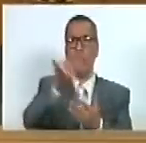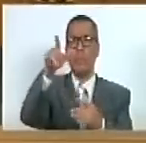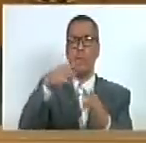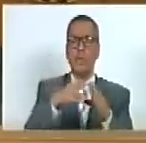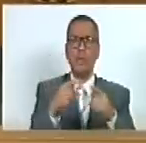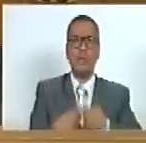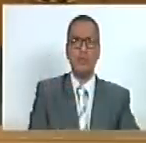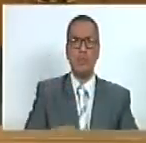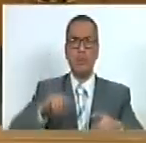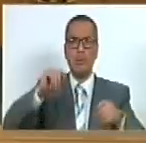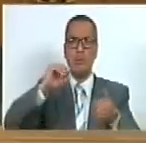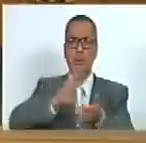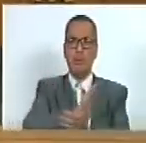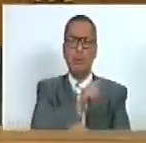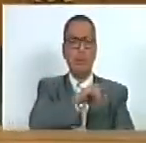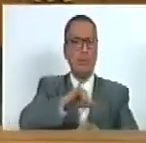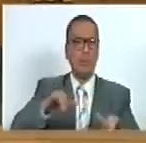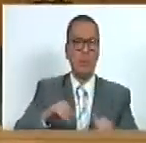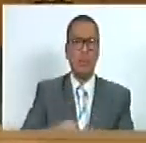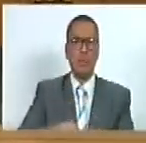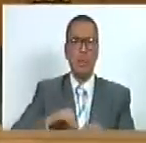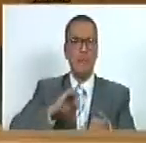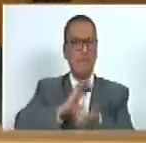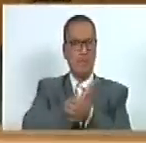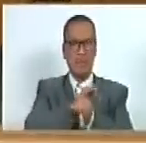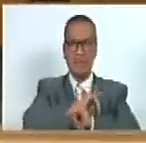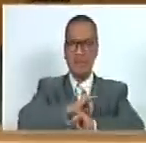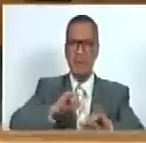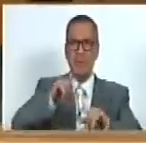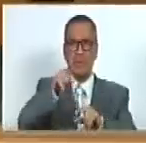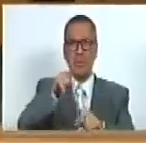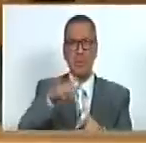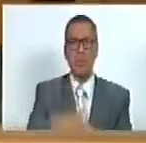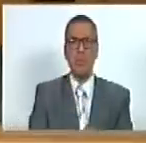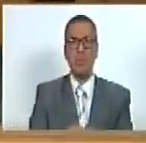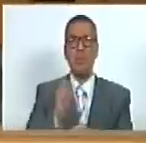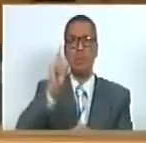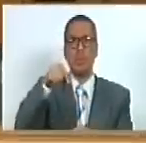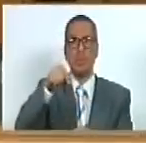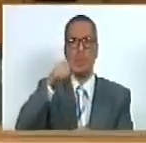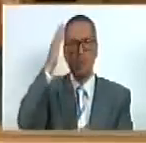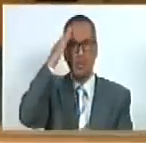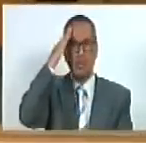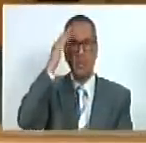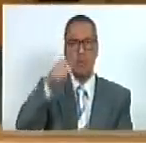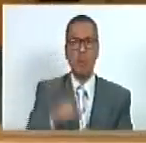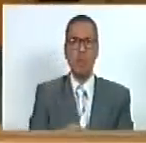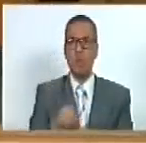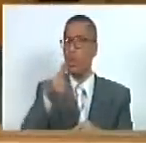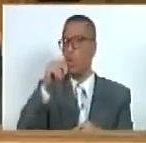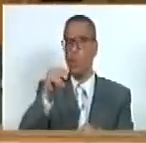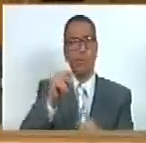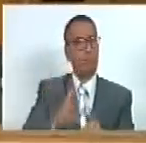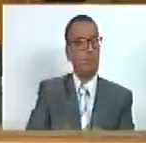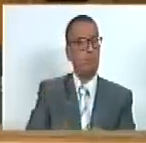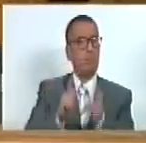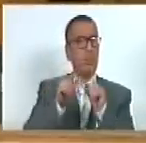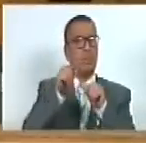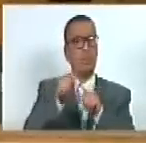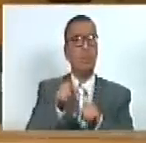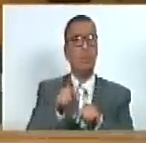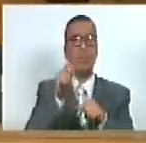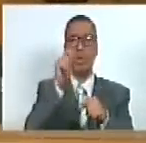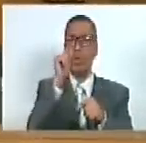boicotear, quiere pulverizar, que además sepan que no le vamos a permitir ni